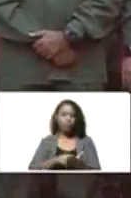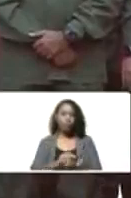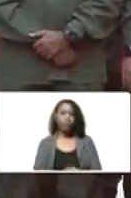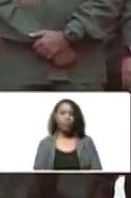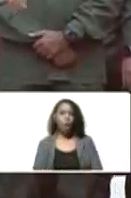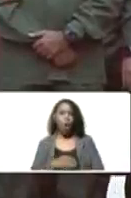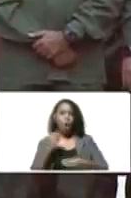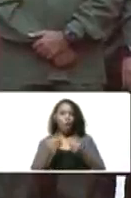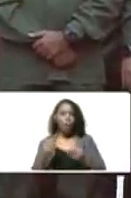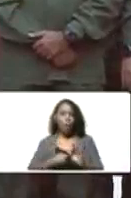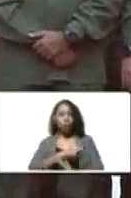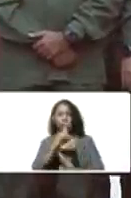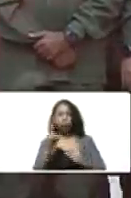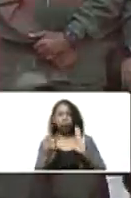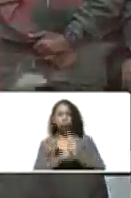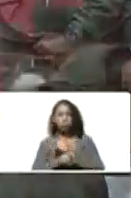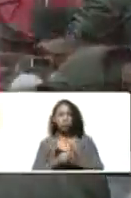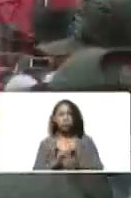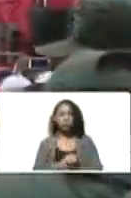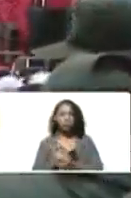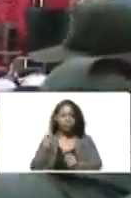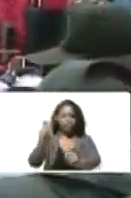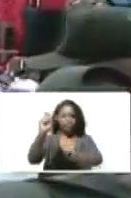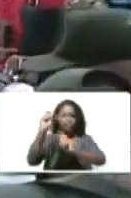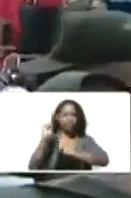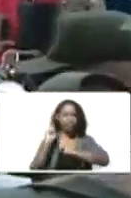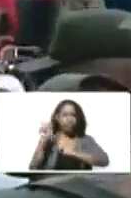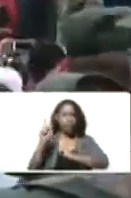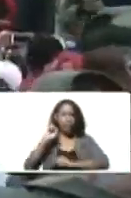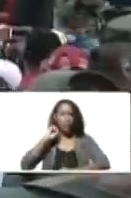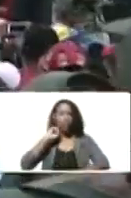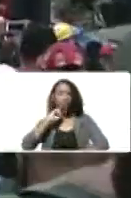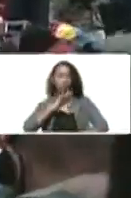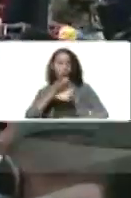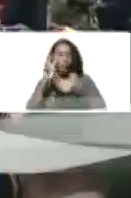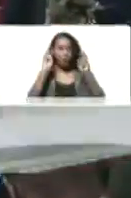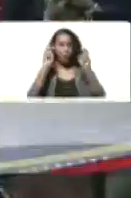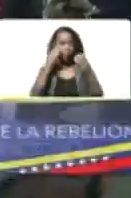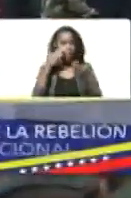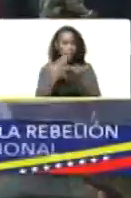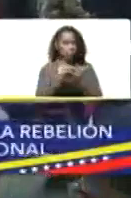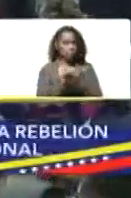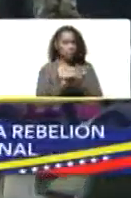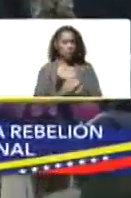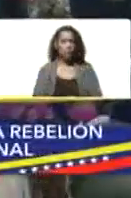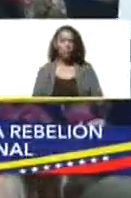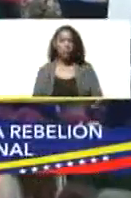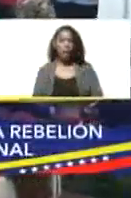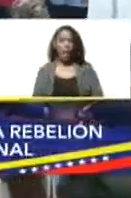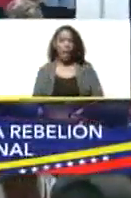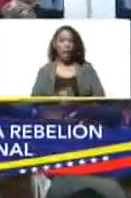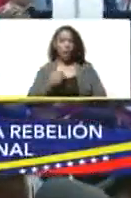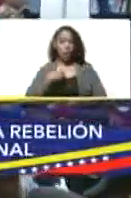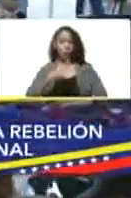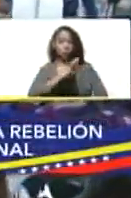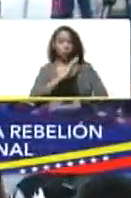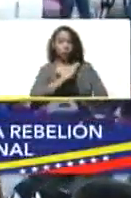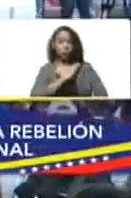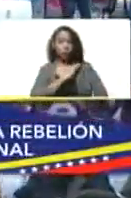como generación de esos hechos históricos a la que pertenezco,